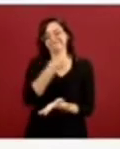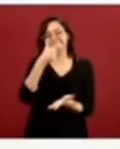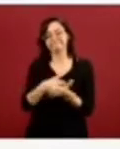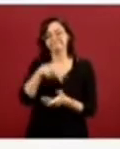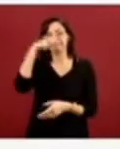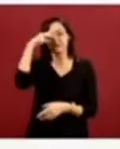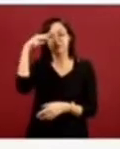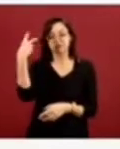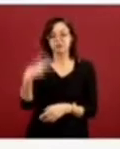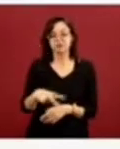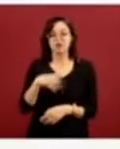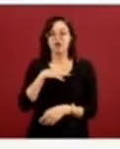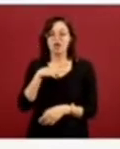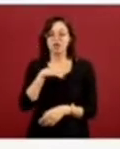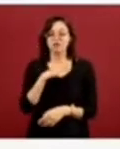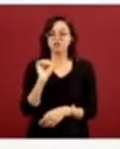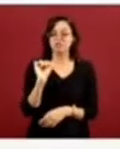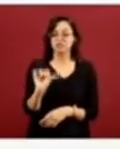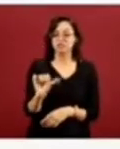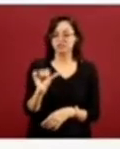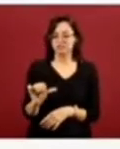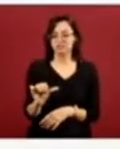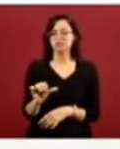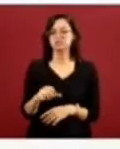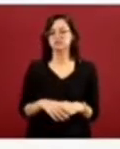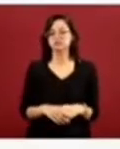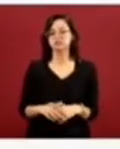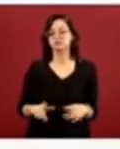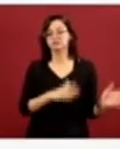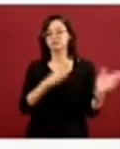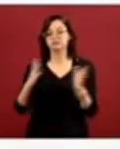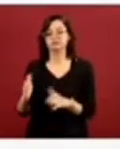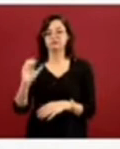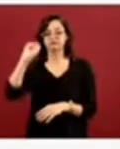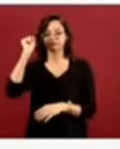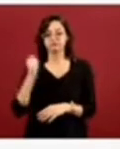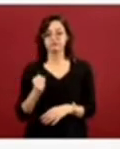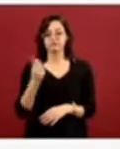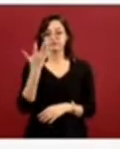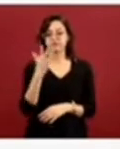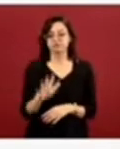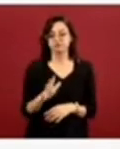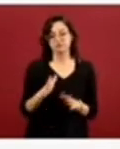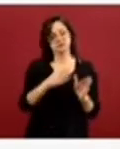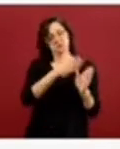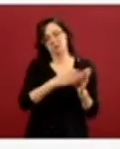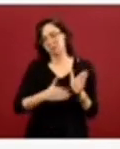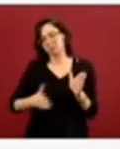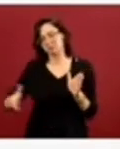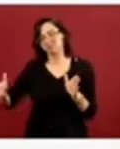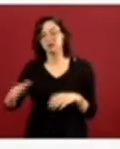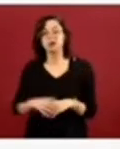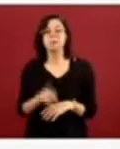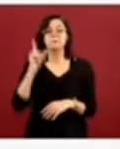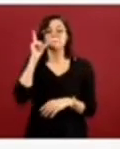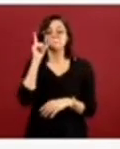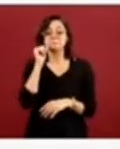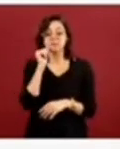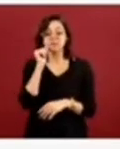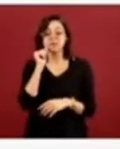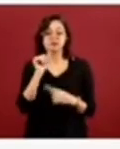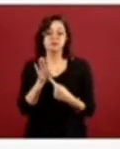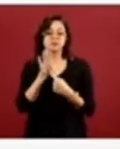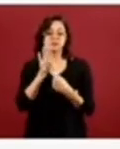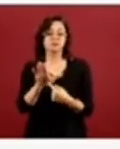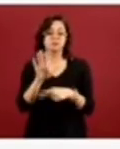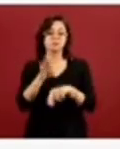estas 16 acumuladas, le sigue Sinaloa con 10, y etcétera, etcétera. Mañana vamos a agregar aquí, hoy